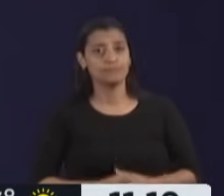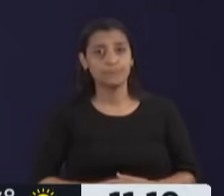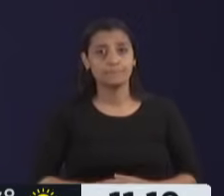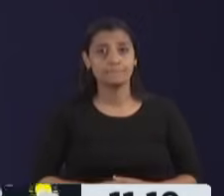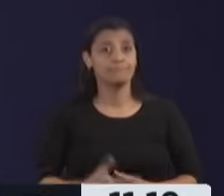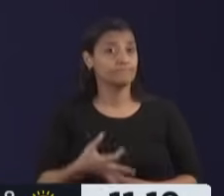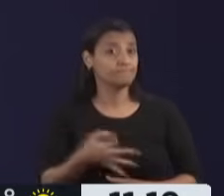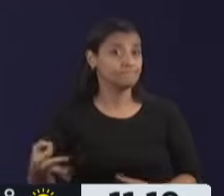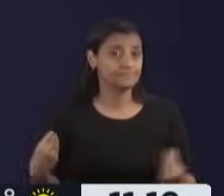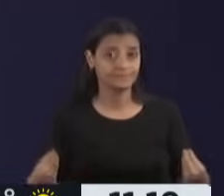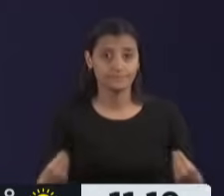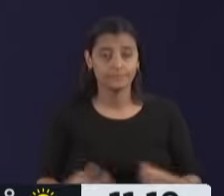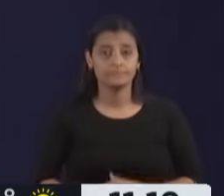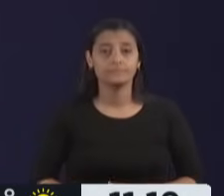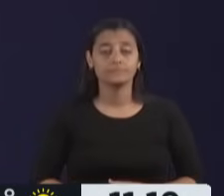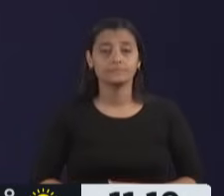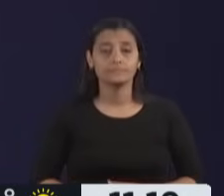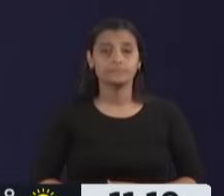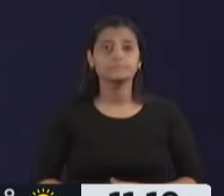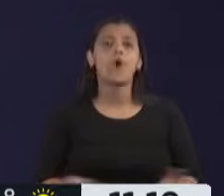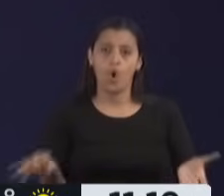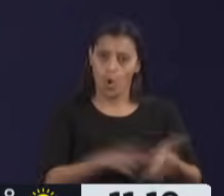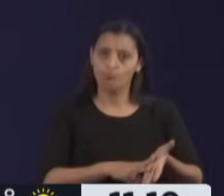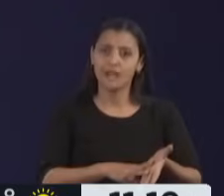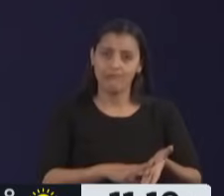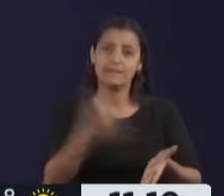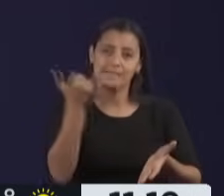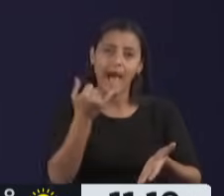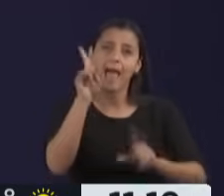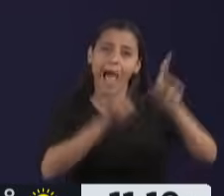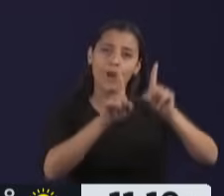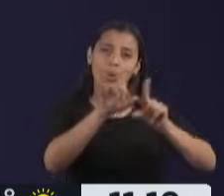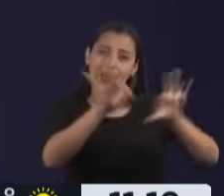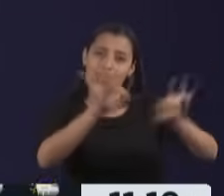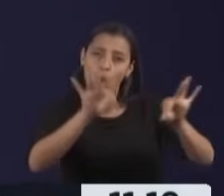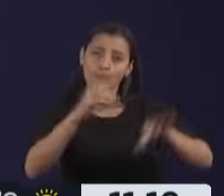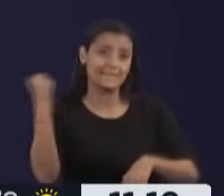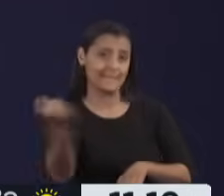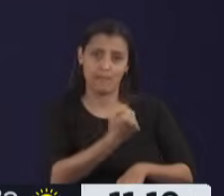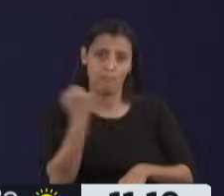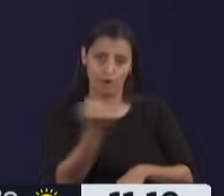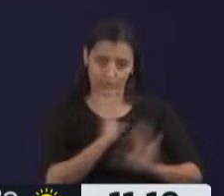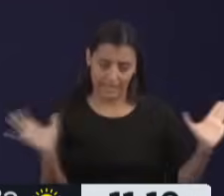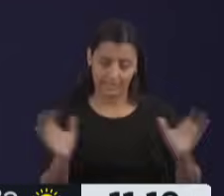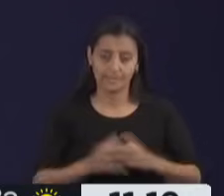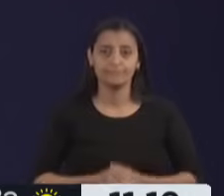Lo cierto es que vuelvo a hacer énfasis en algunos puntos que me parecen